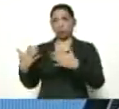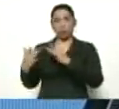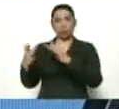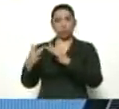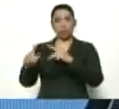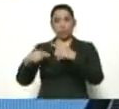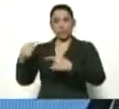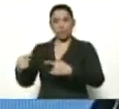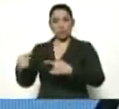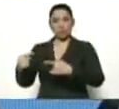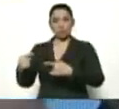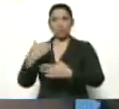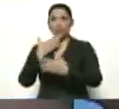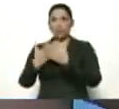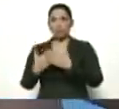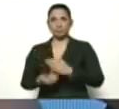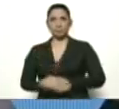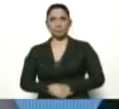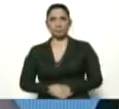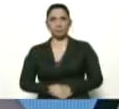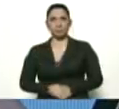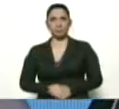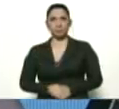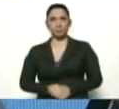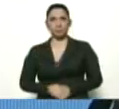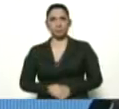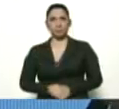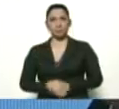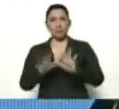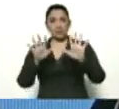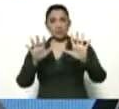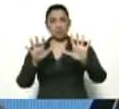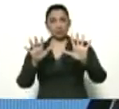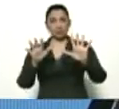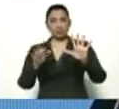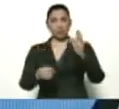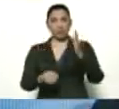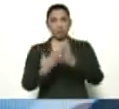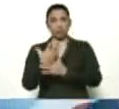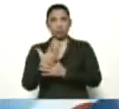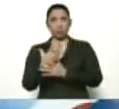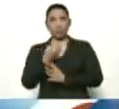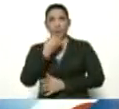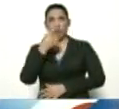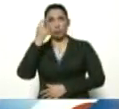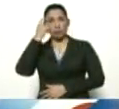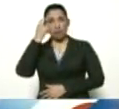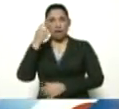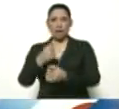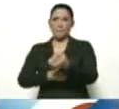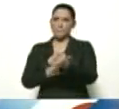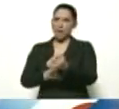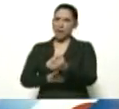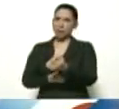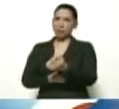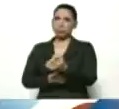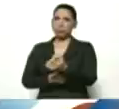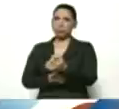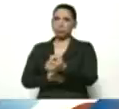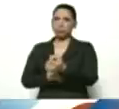mañana gracias el 10 de mayo buenos días hermano empieza